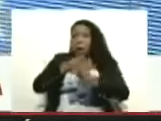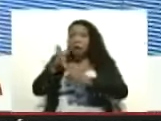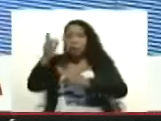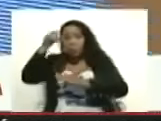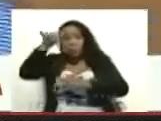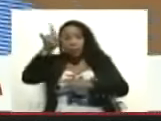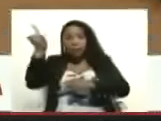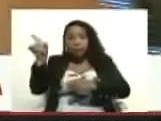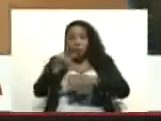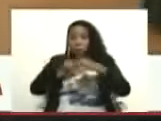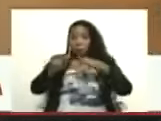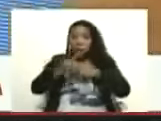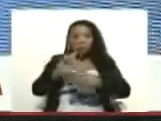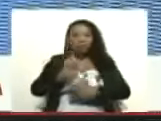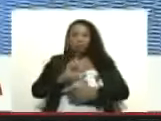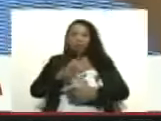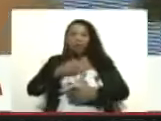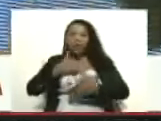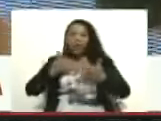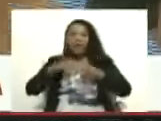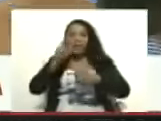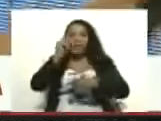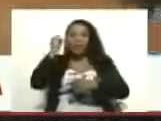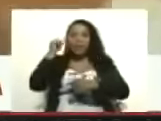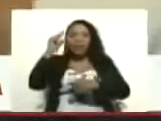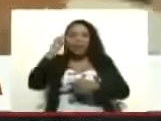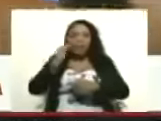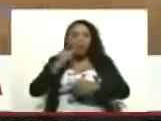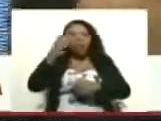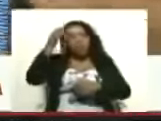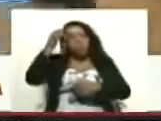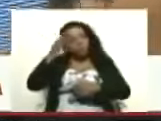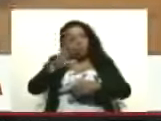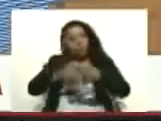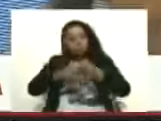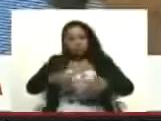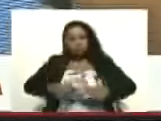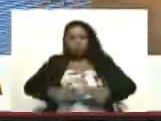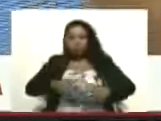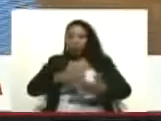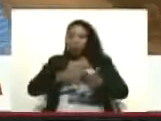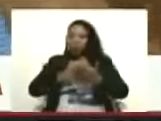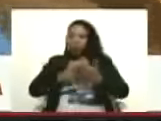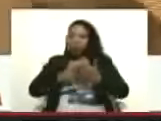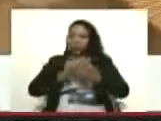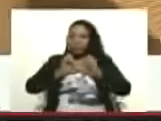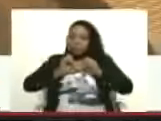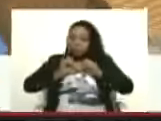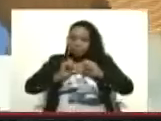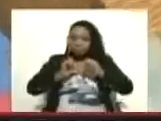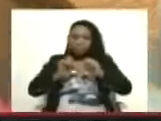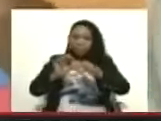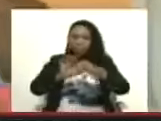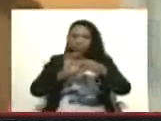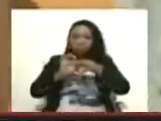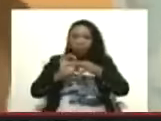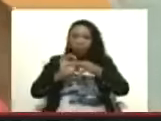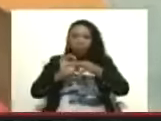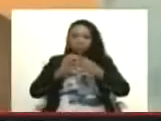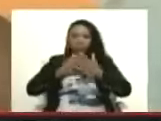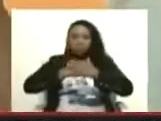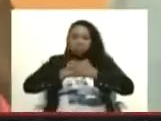nosotros somos los hijos y las hijas de Bolívar creemos en la unidad latinoamericana y vamos a hacer esfuerzos siempre por mantenernos Unidos de manera